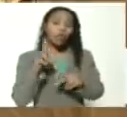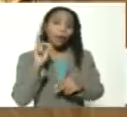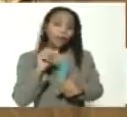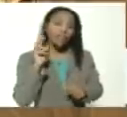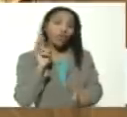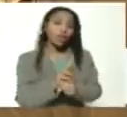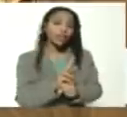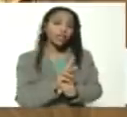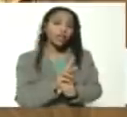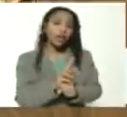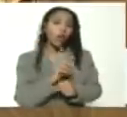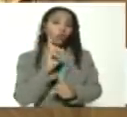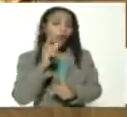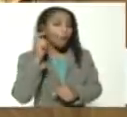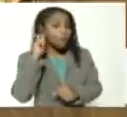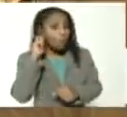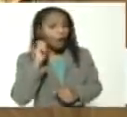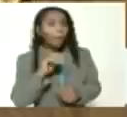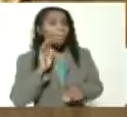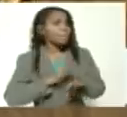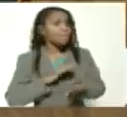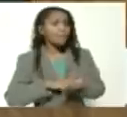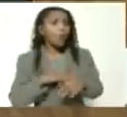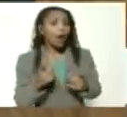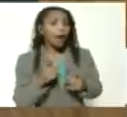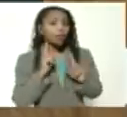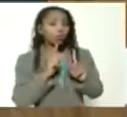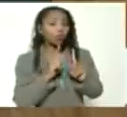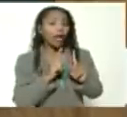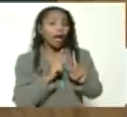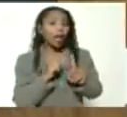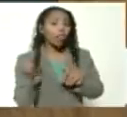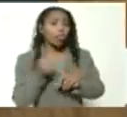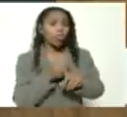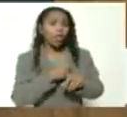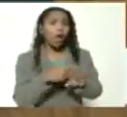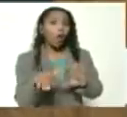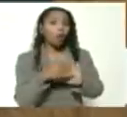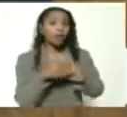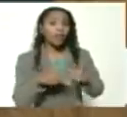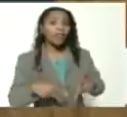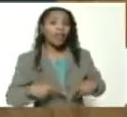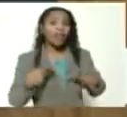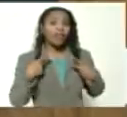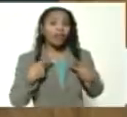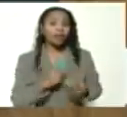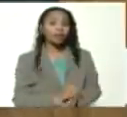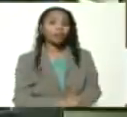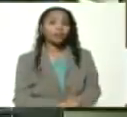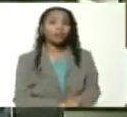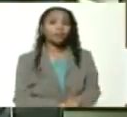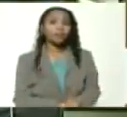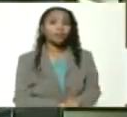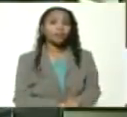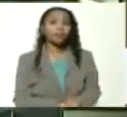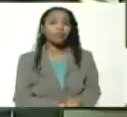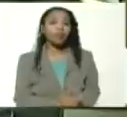lo puede hacer contra una mujer. ¿Por qué? Porque tú estás atentando en contra de la vida.